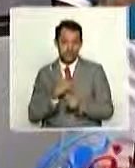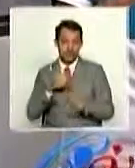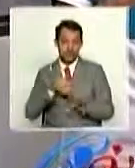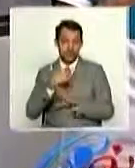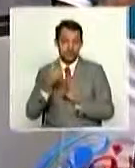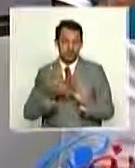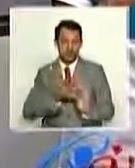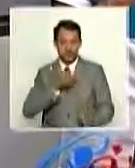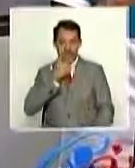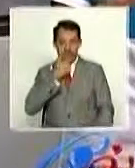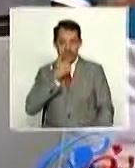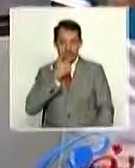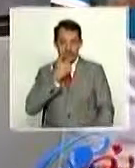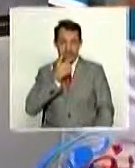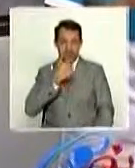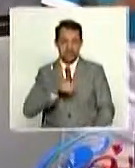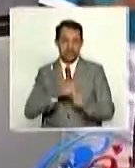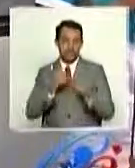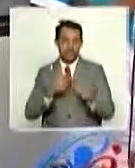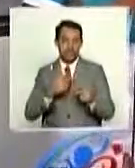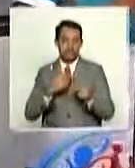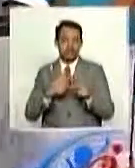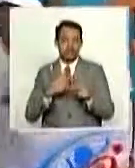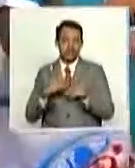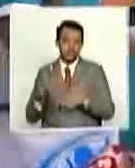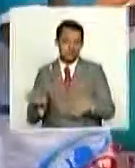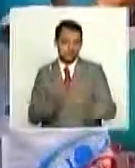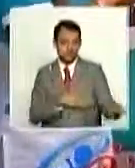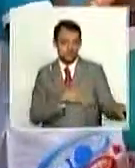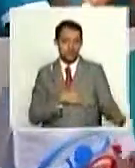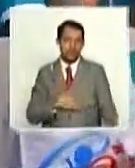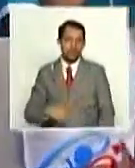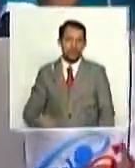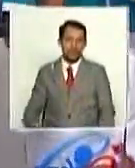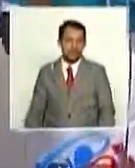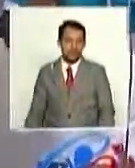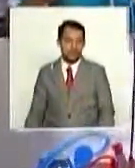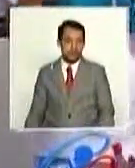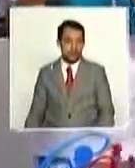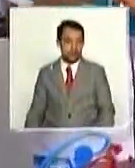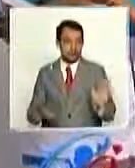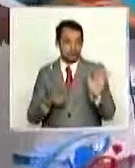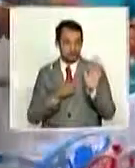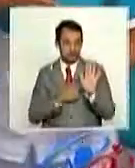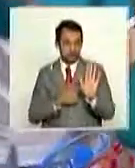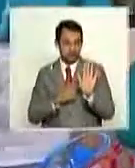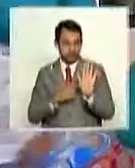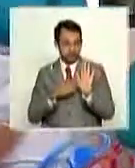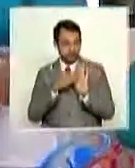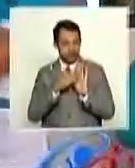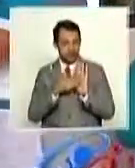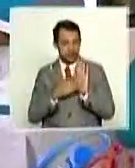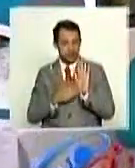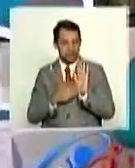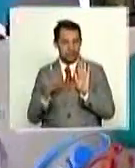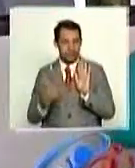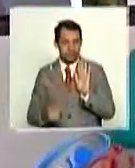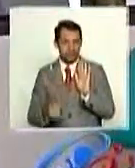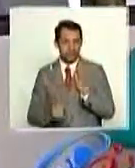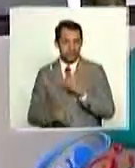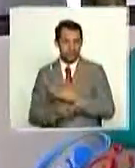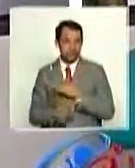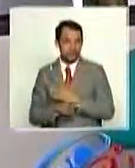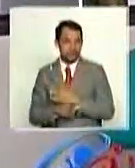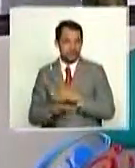totalmente contaminada y fracturada. Bueno, Abelardo. Bueno, vamos a mostrar los materiales. Los materiales, yo no sé si nos da o corremos